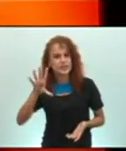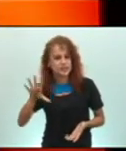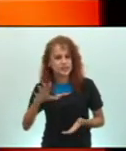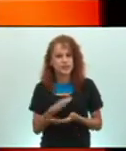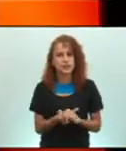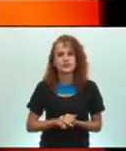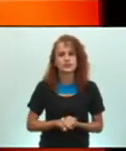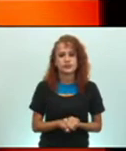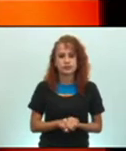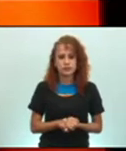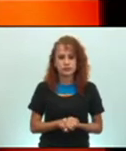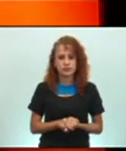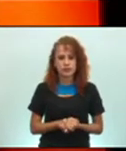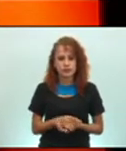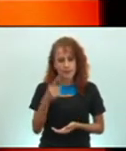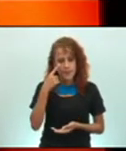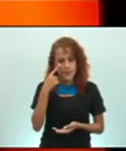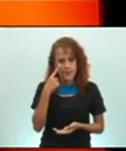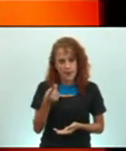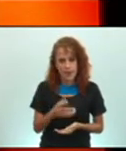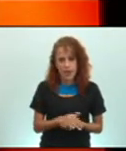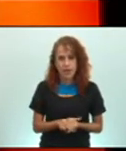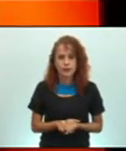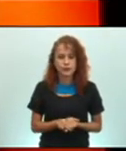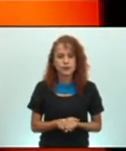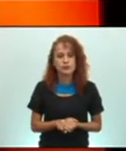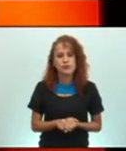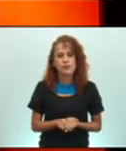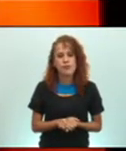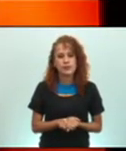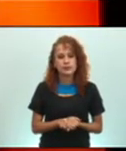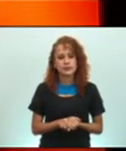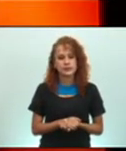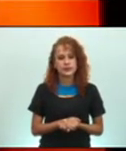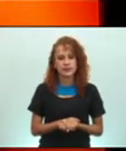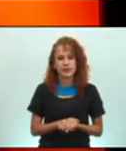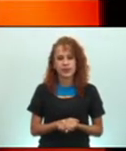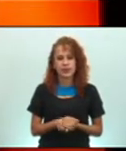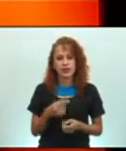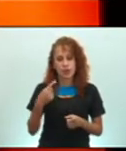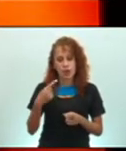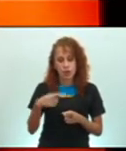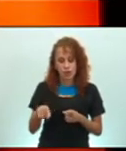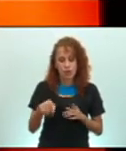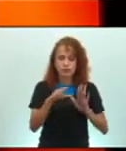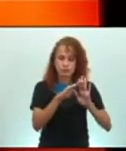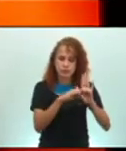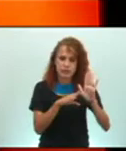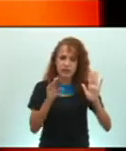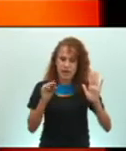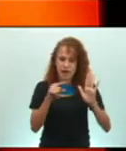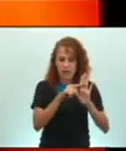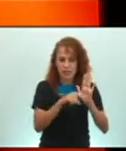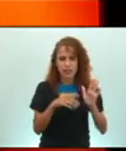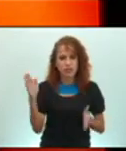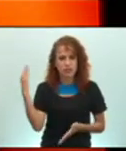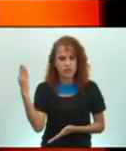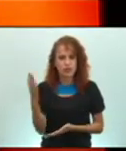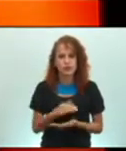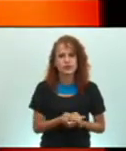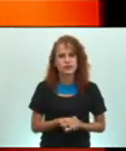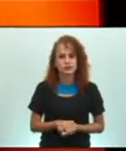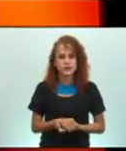caracterizan a los ciclones tropicales. Veamos cuáles son otros de los elementos que podemos encontrar y que hablan de este fenómeno